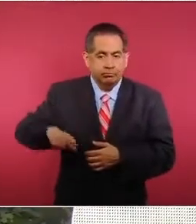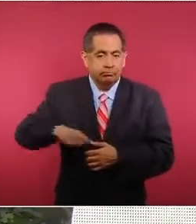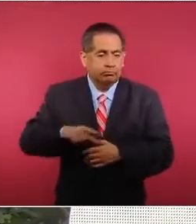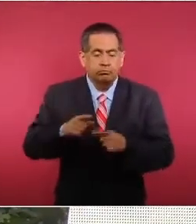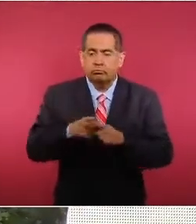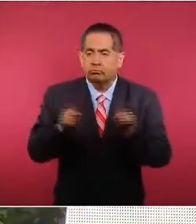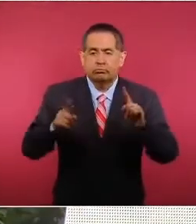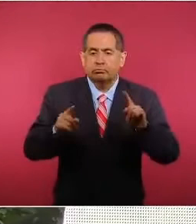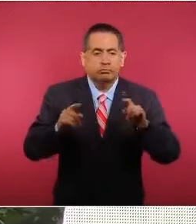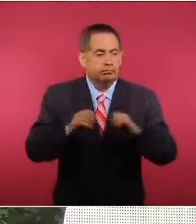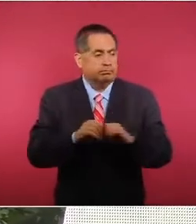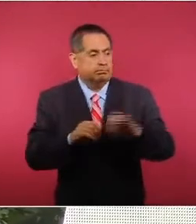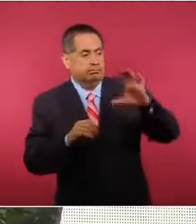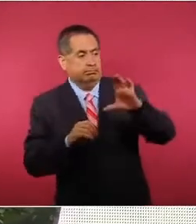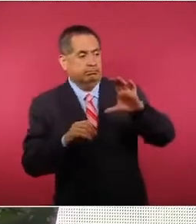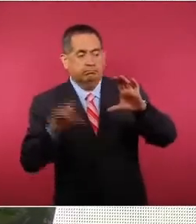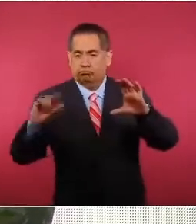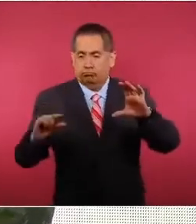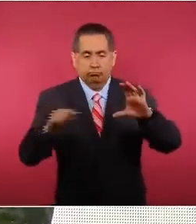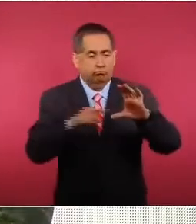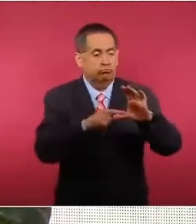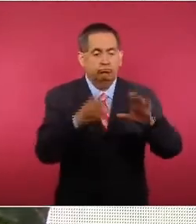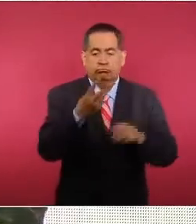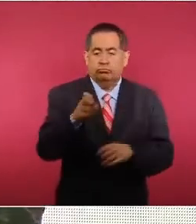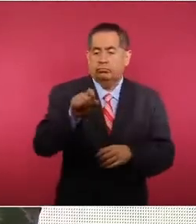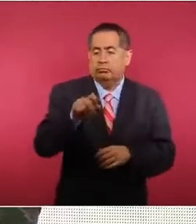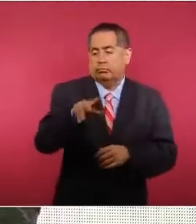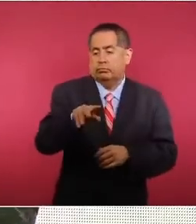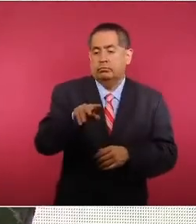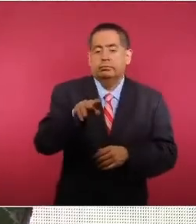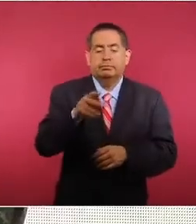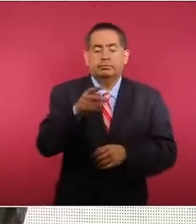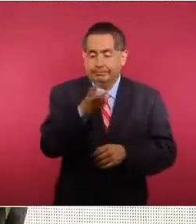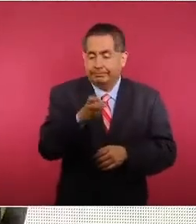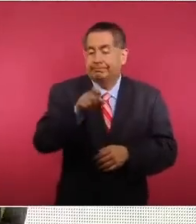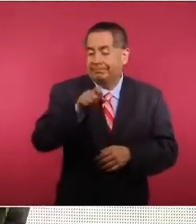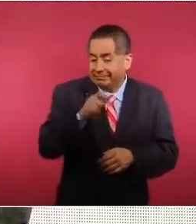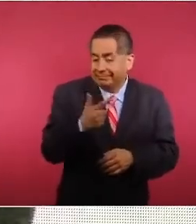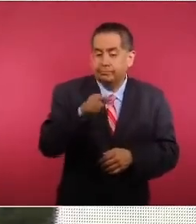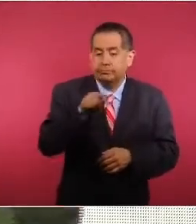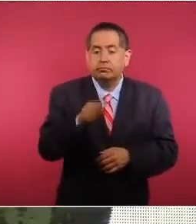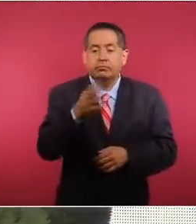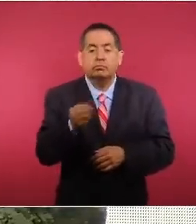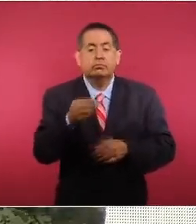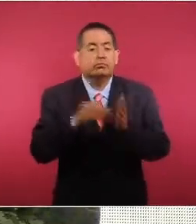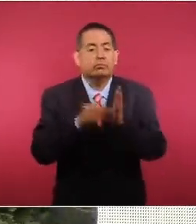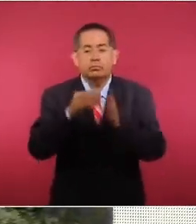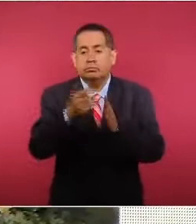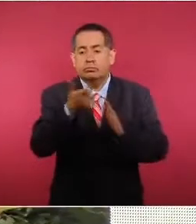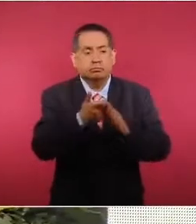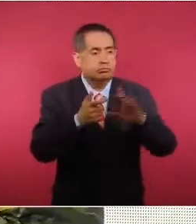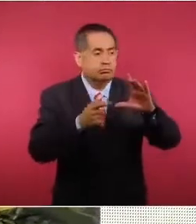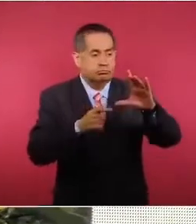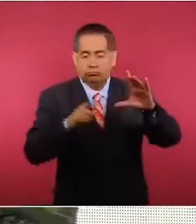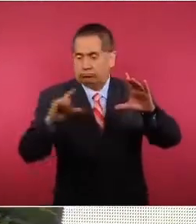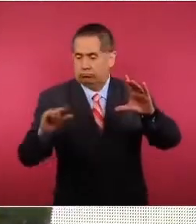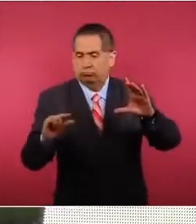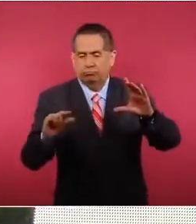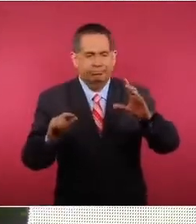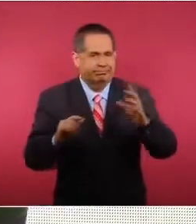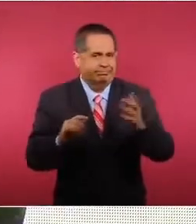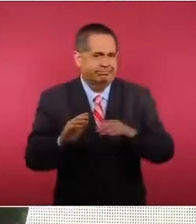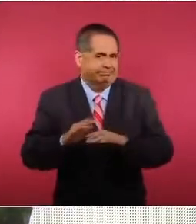una diferencia de 329.7 millones de pesos menos de lo que se ha gastado. Hicimos